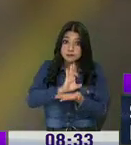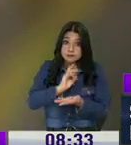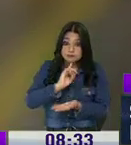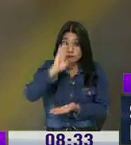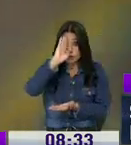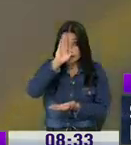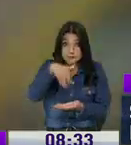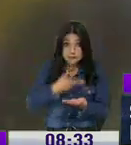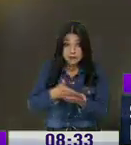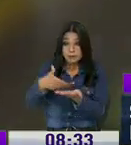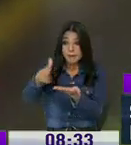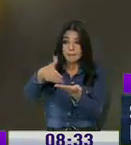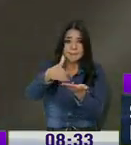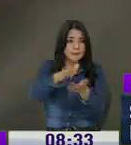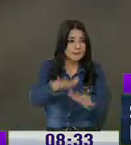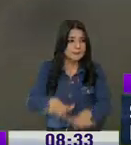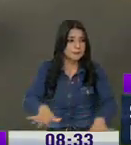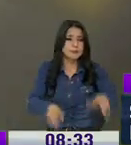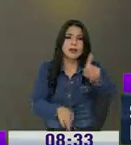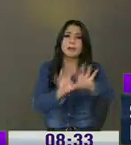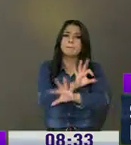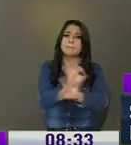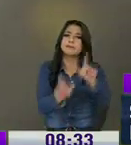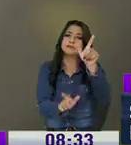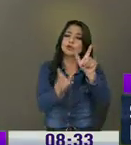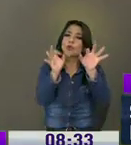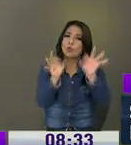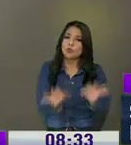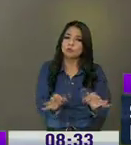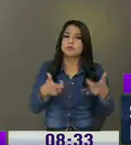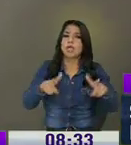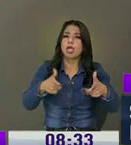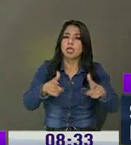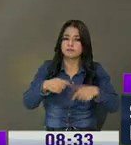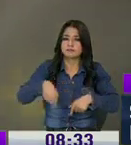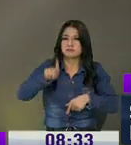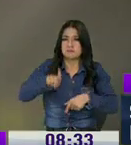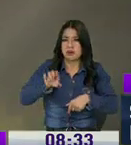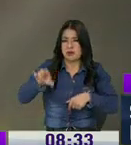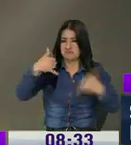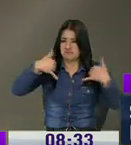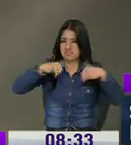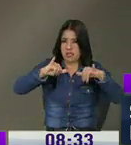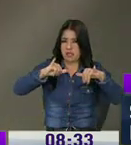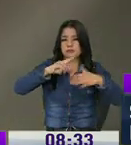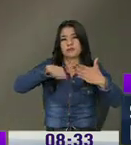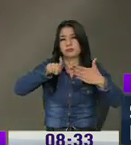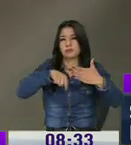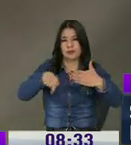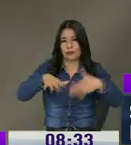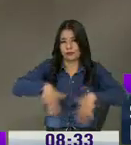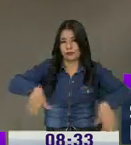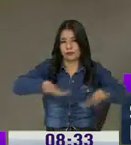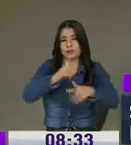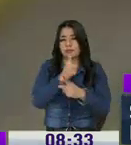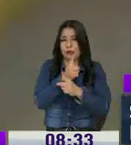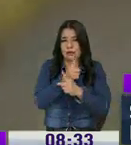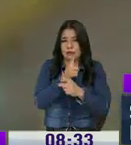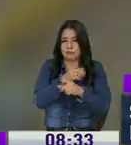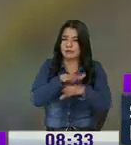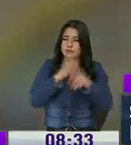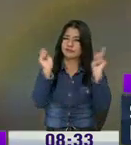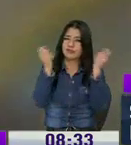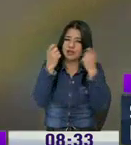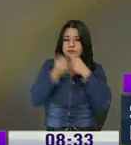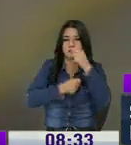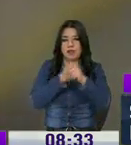policía llegó para despejar la playa de personas que a esa hora de la mañana aún libaban. en el bulevar de este cantón por la celebración de